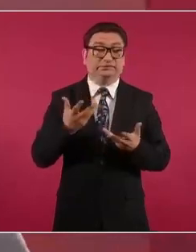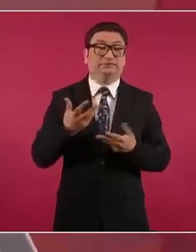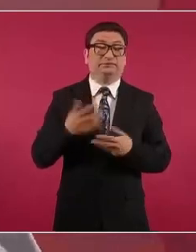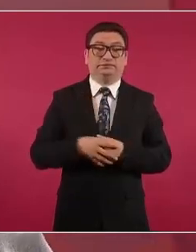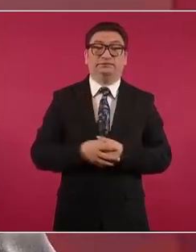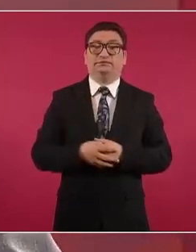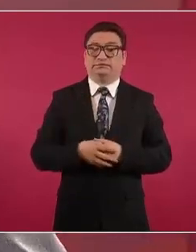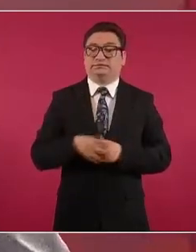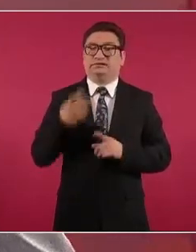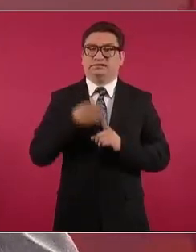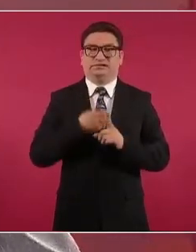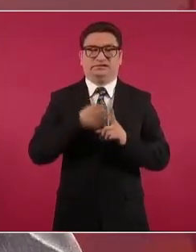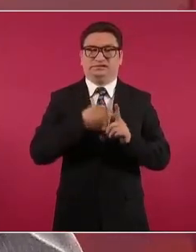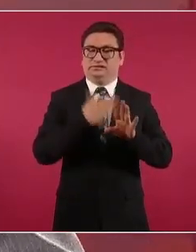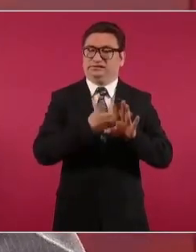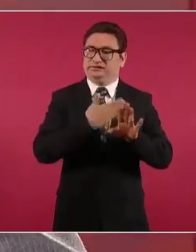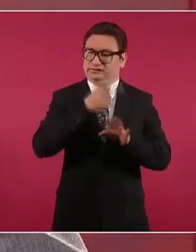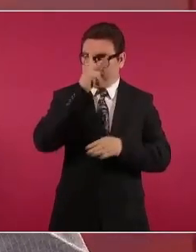se lo acaban.